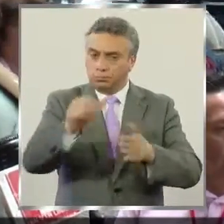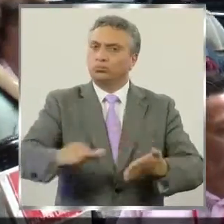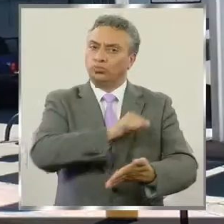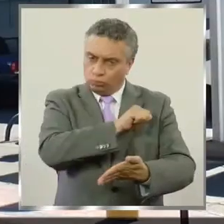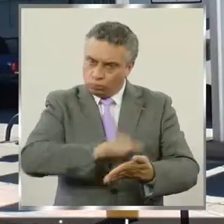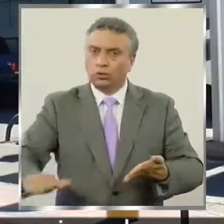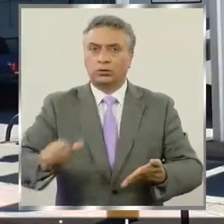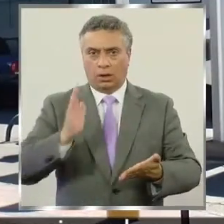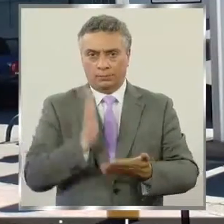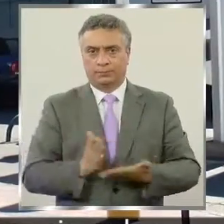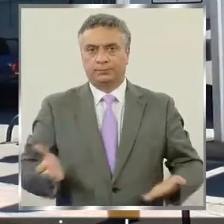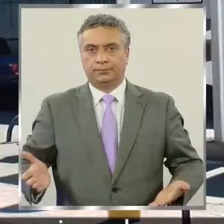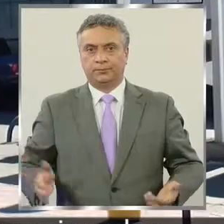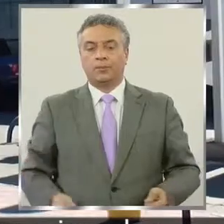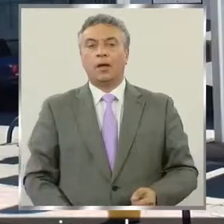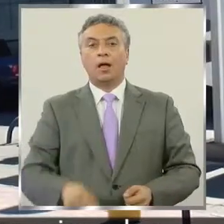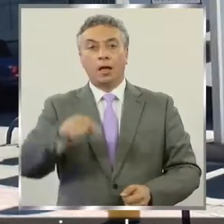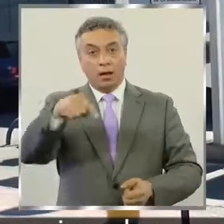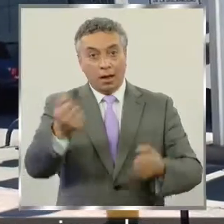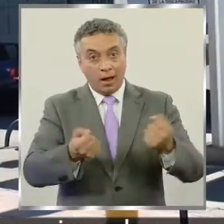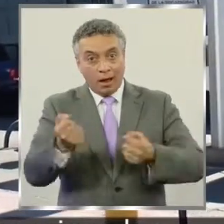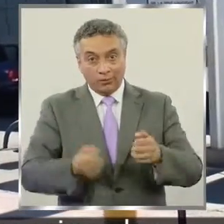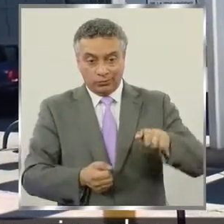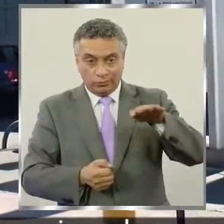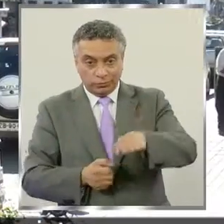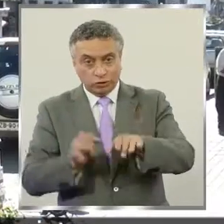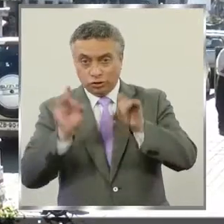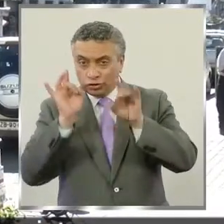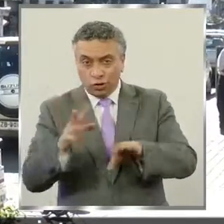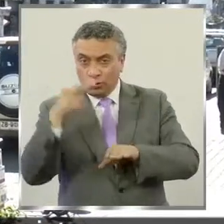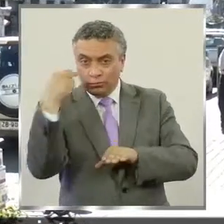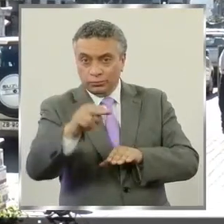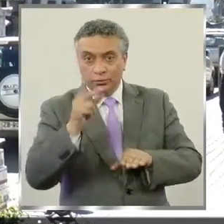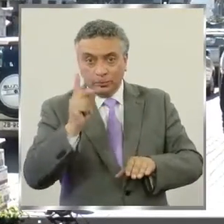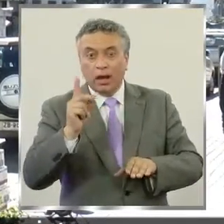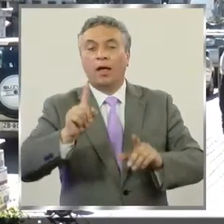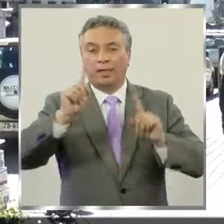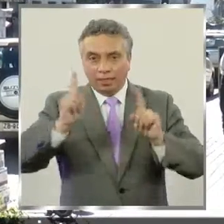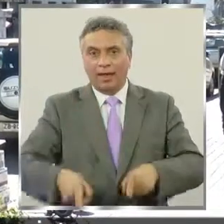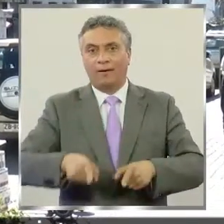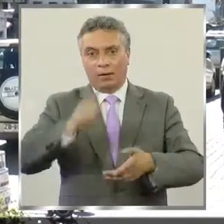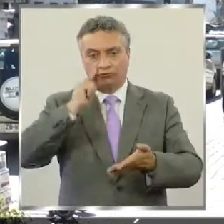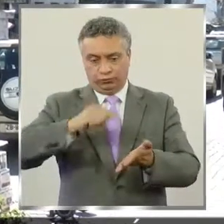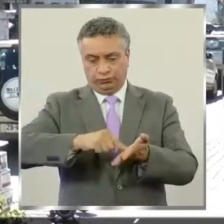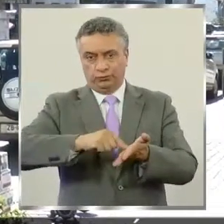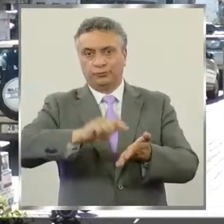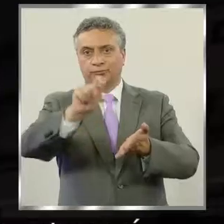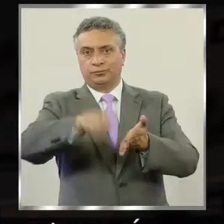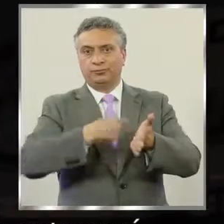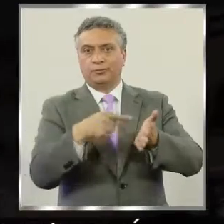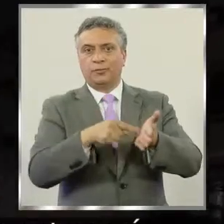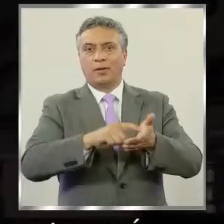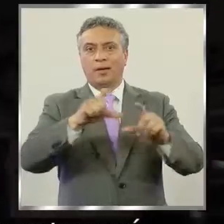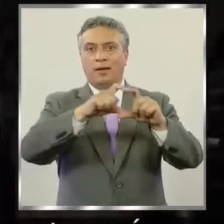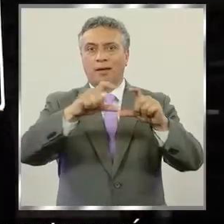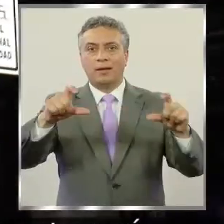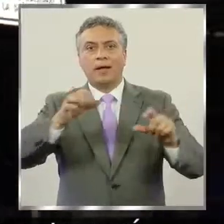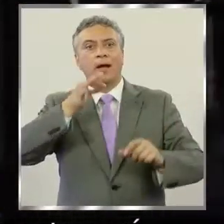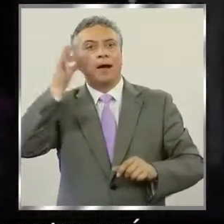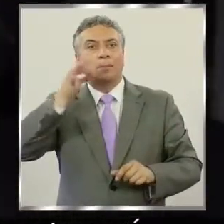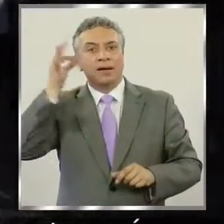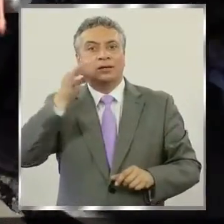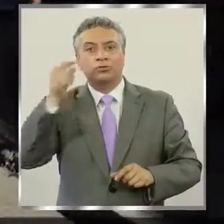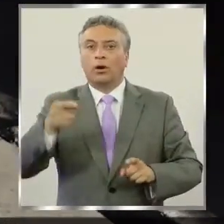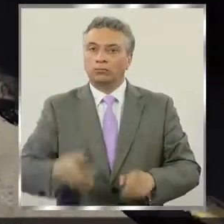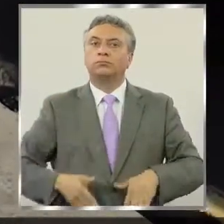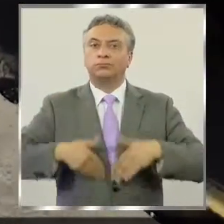caso merite. Para utilizar los estacionamientos asignados, deben estar inscritos en el registro de la discapacidad, donde se les